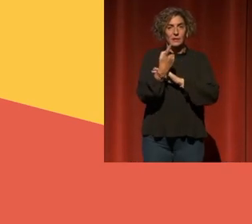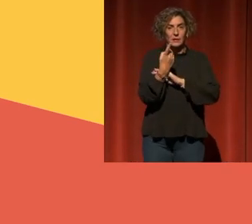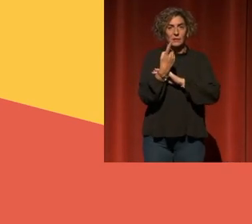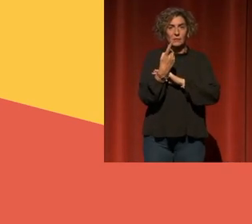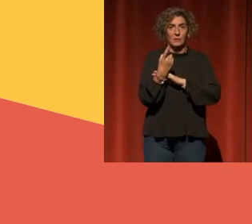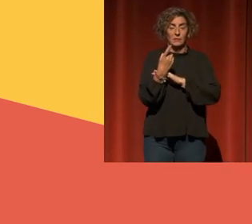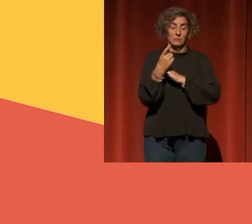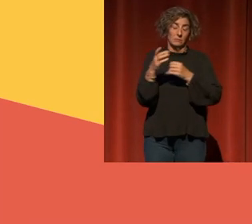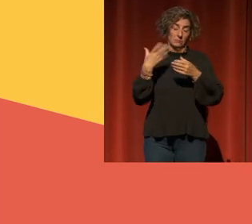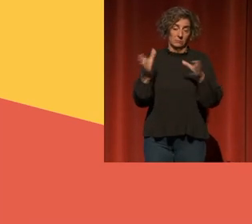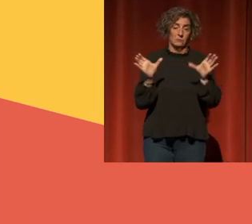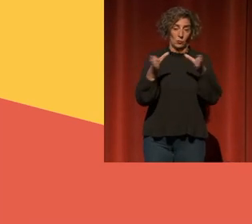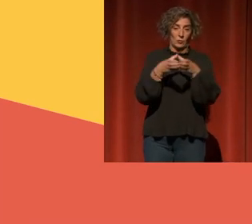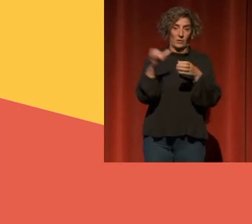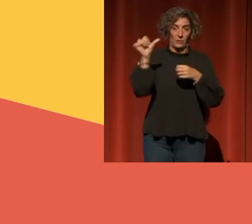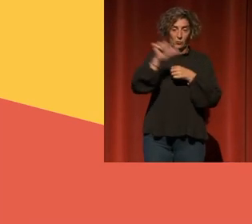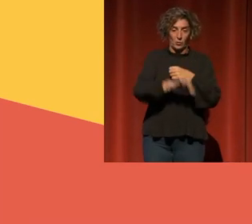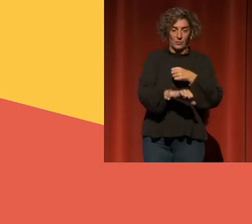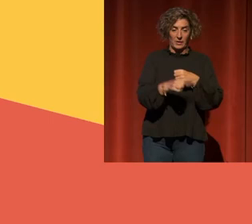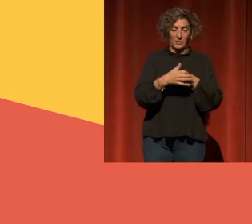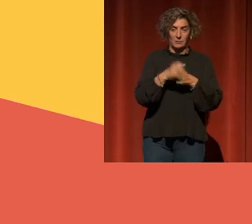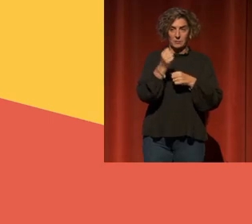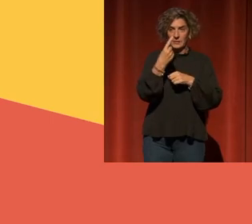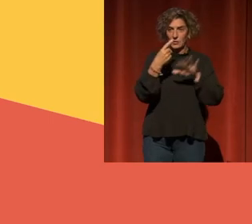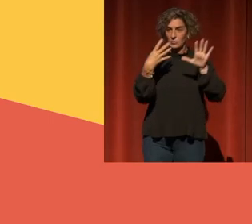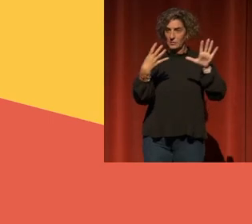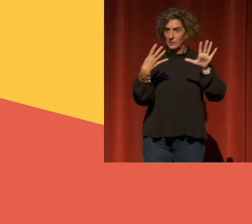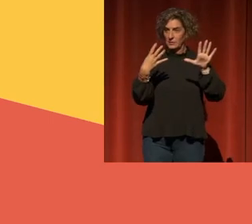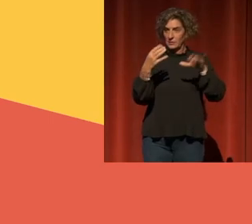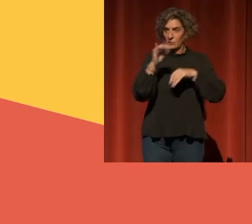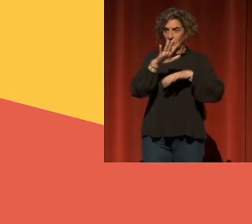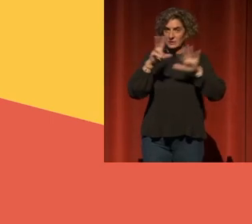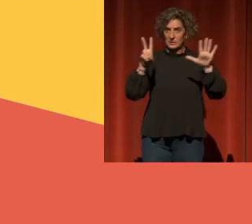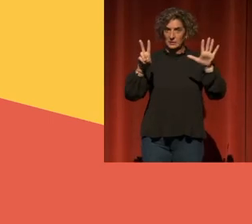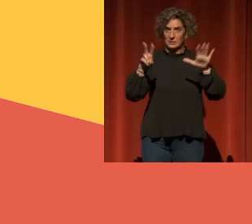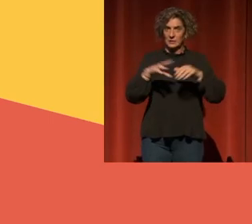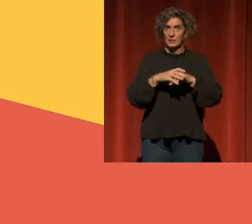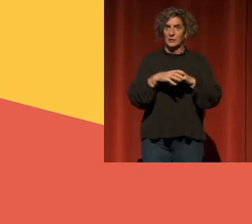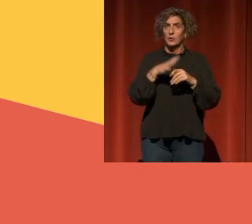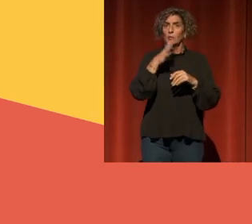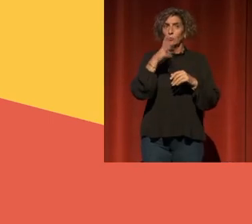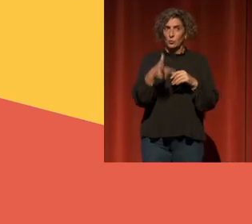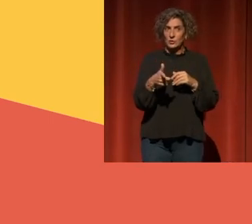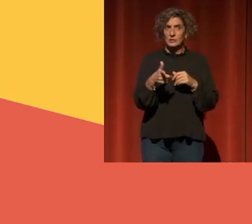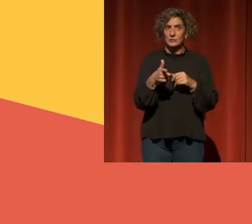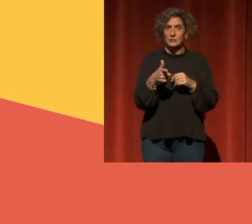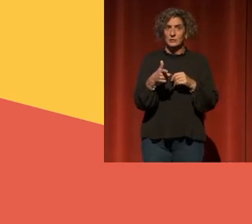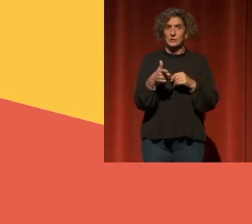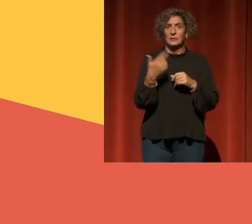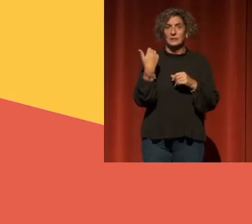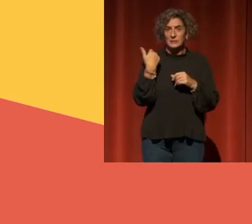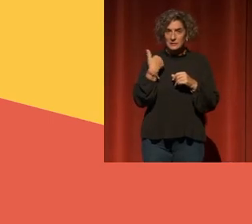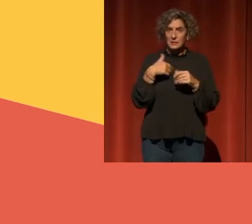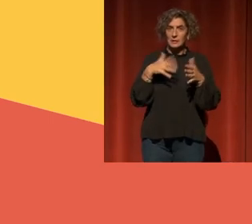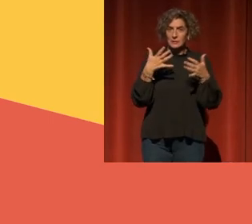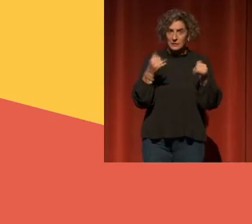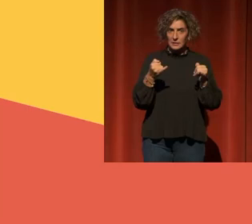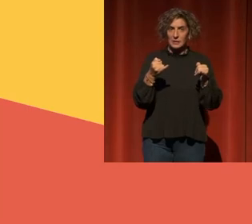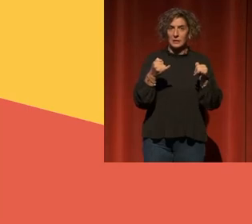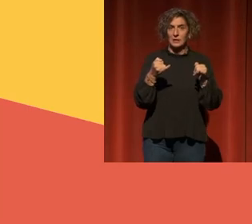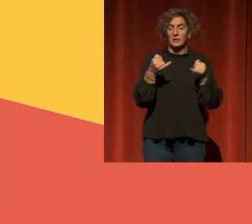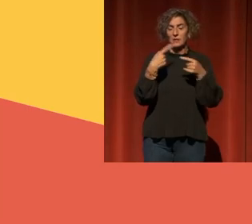europea allá en el año 19 7 y Por tanto se plantean los